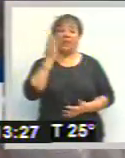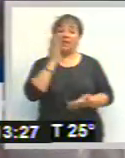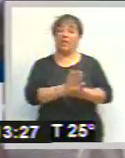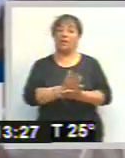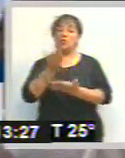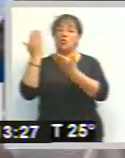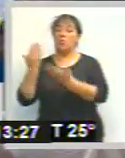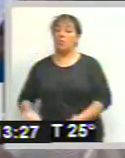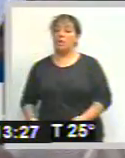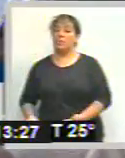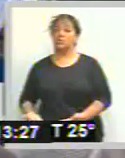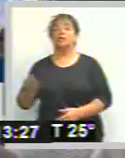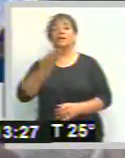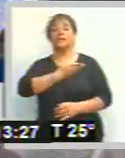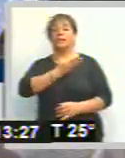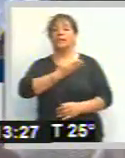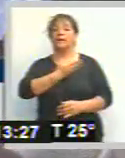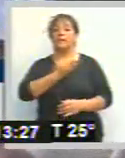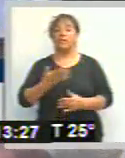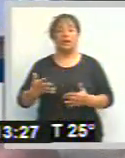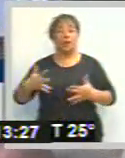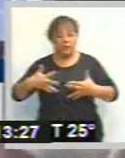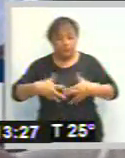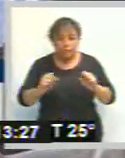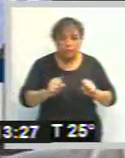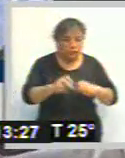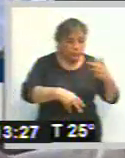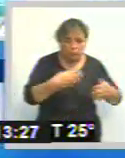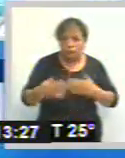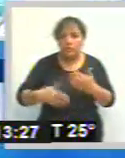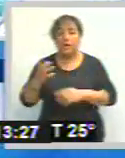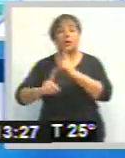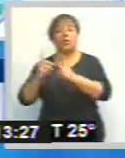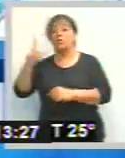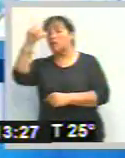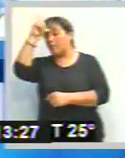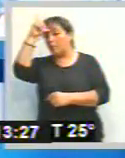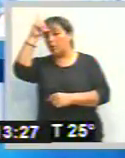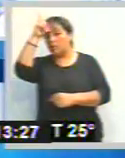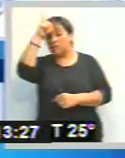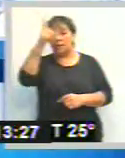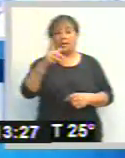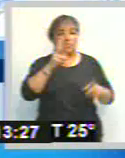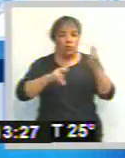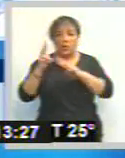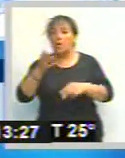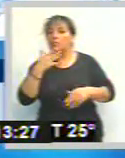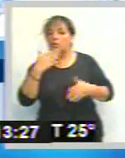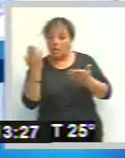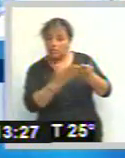Humanos, en Santa Fe se hizo un allanamiento a unas comisarías en la búsqueda de documentación. Y allí se